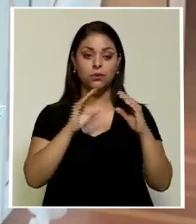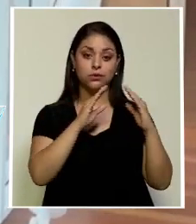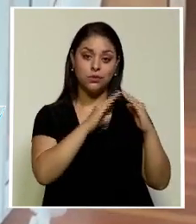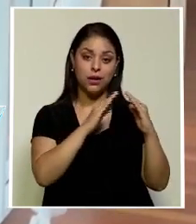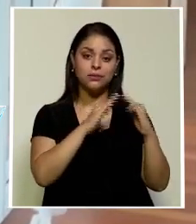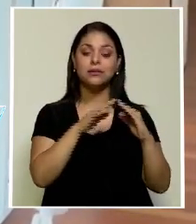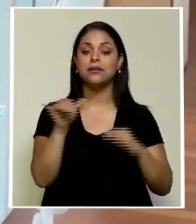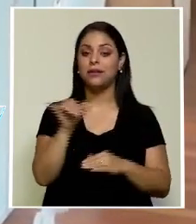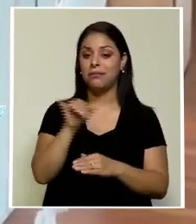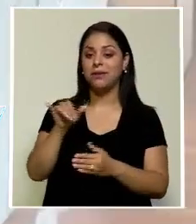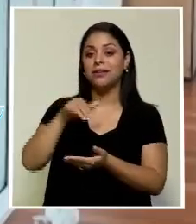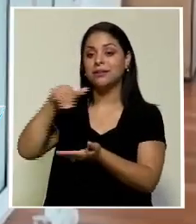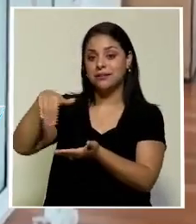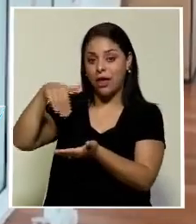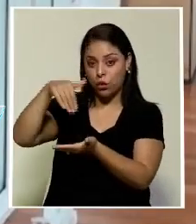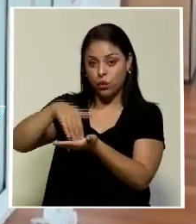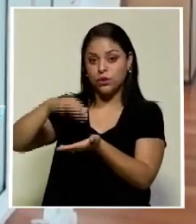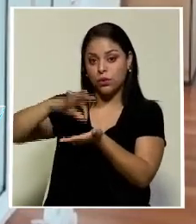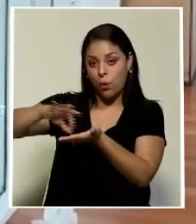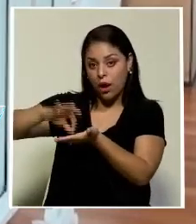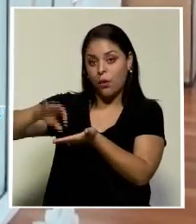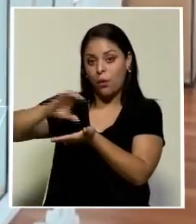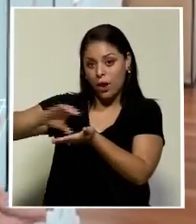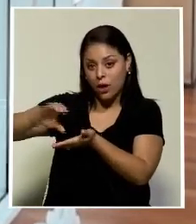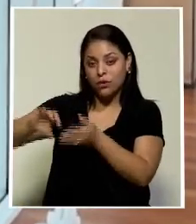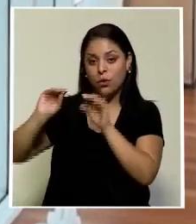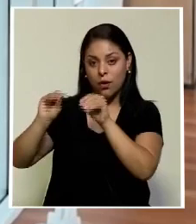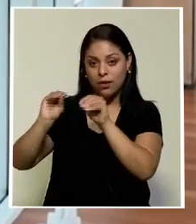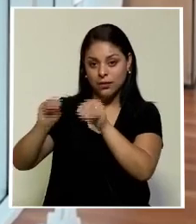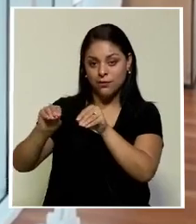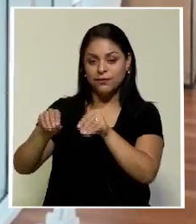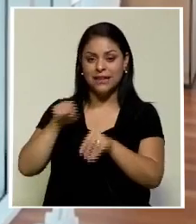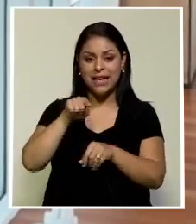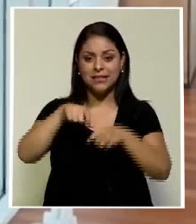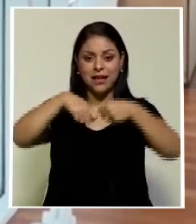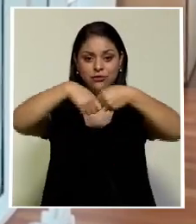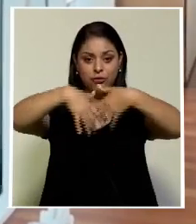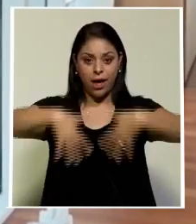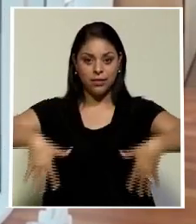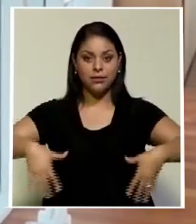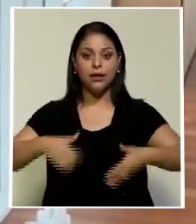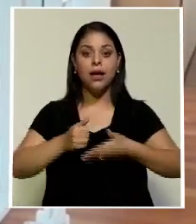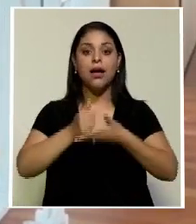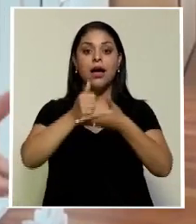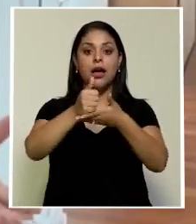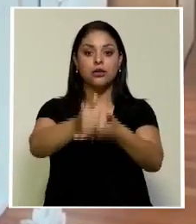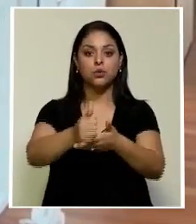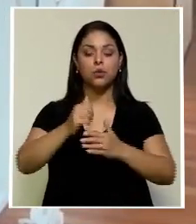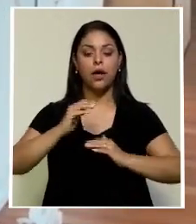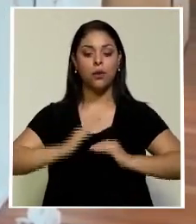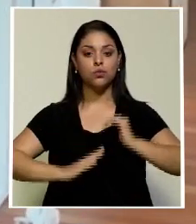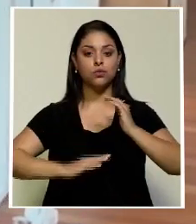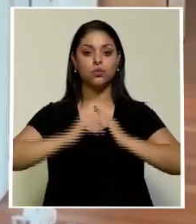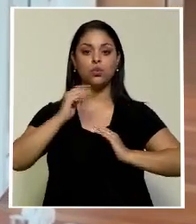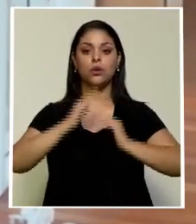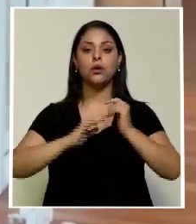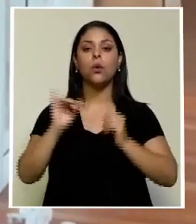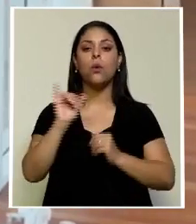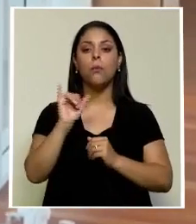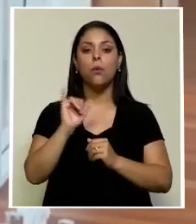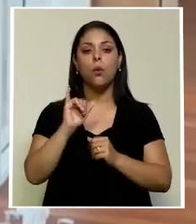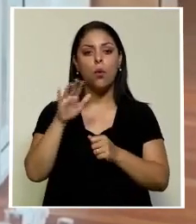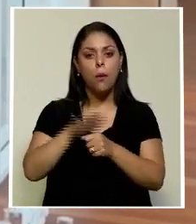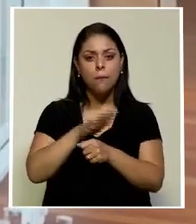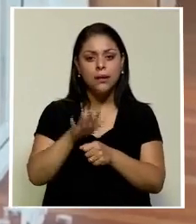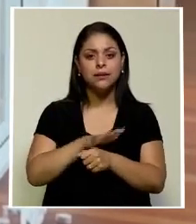también de los centros educativos. Lo que estamos diciendo es que esta red se ayude a construir o que se pueda completar con